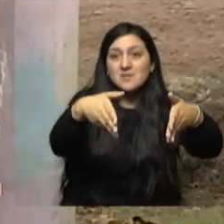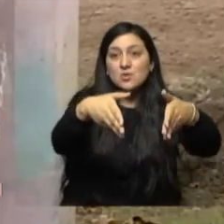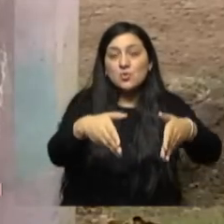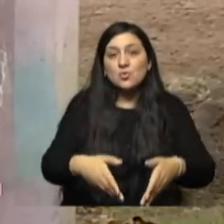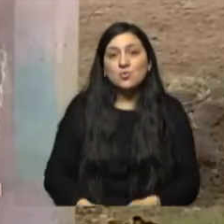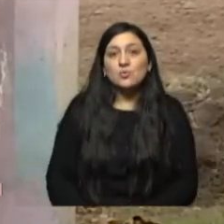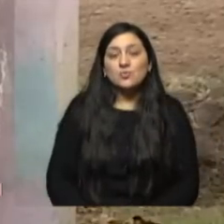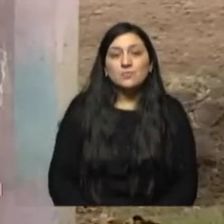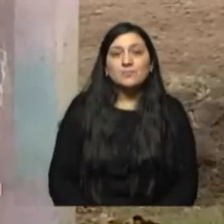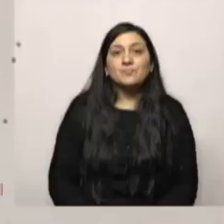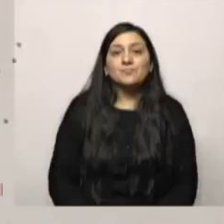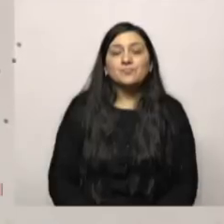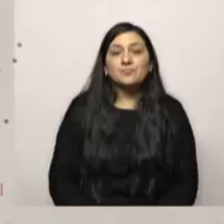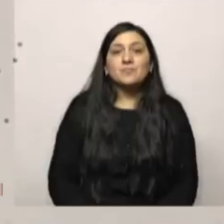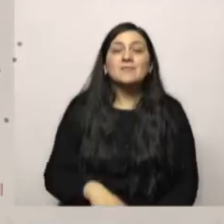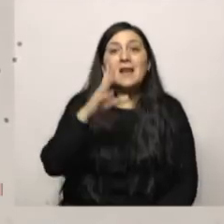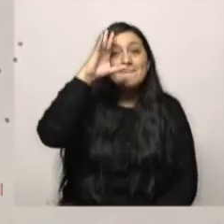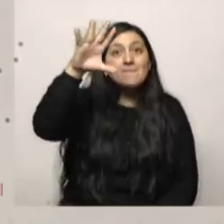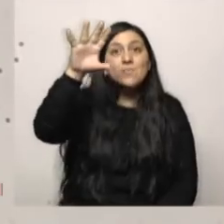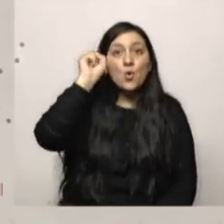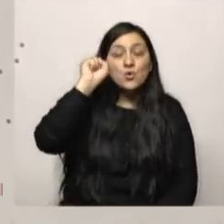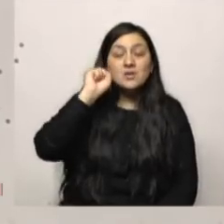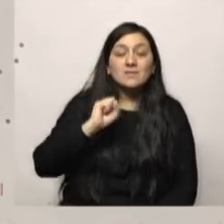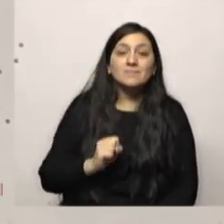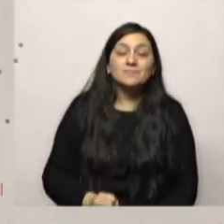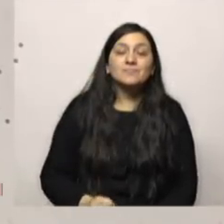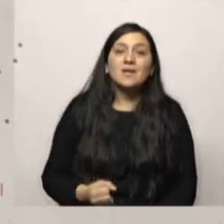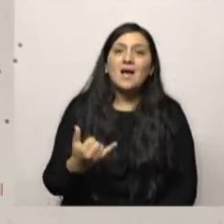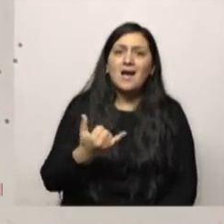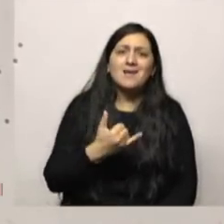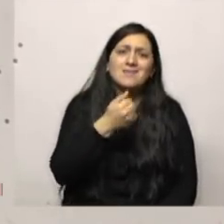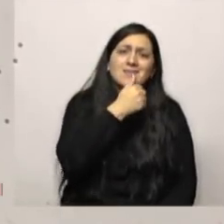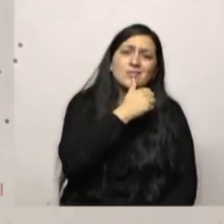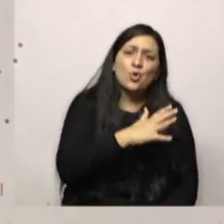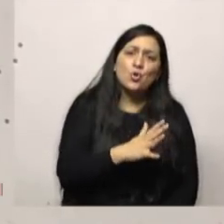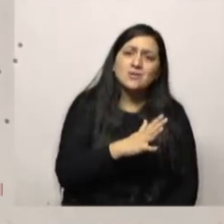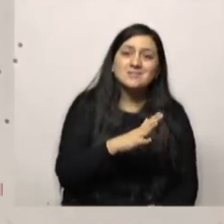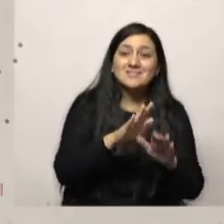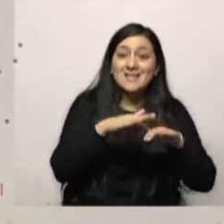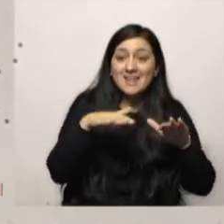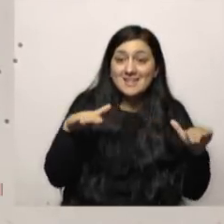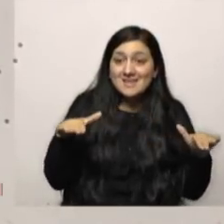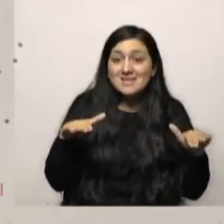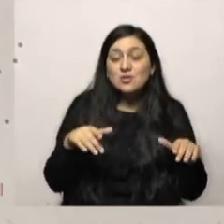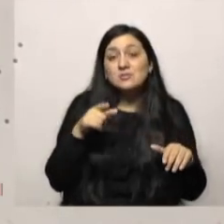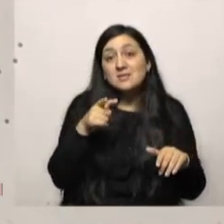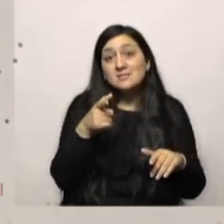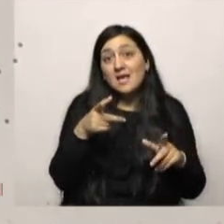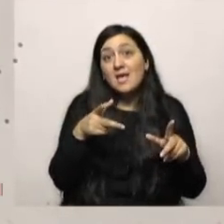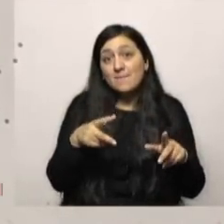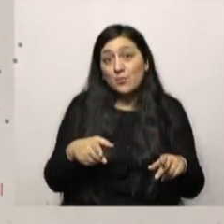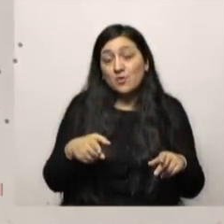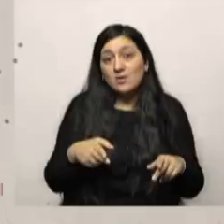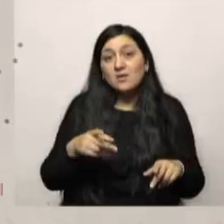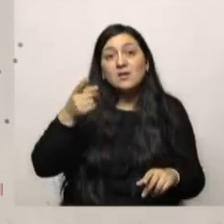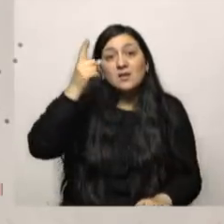de recoger la memoria, de reivindicar la memoria, bueno, hay historias de niños de aquel momento que